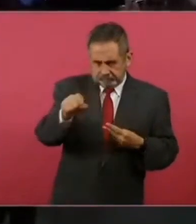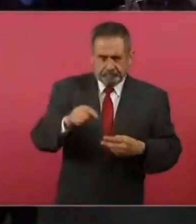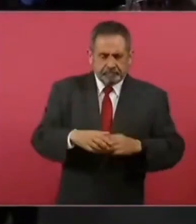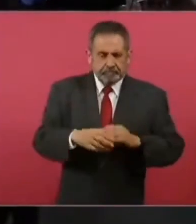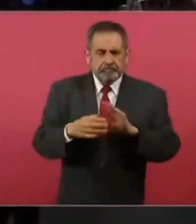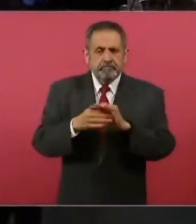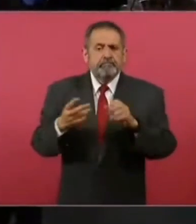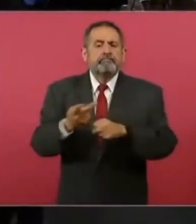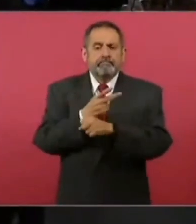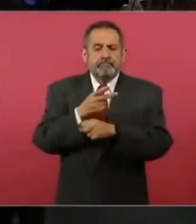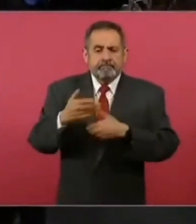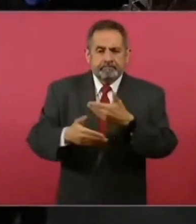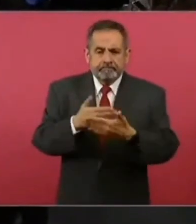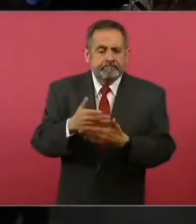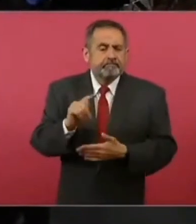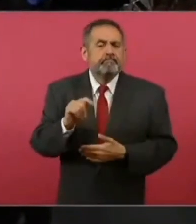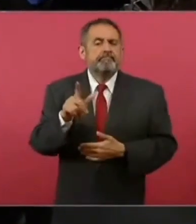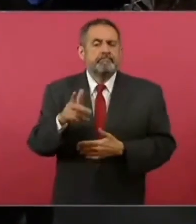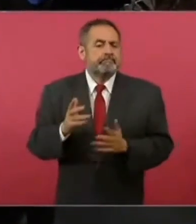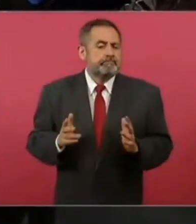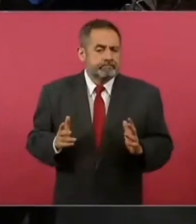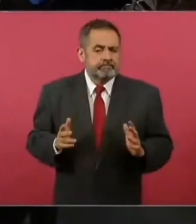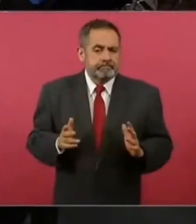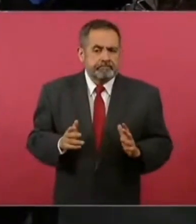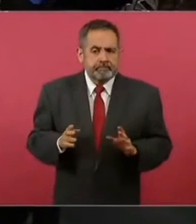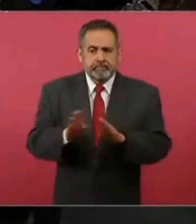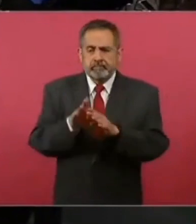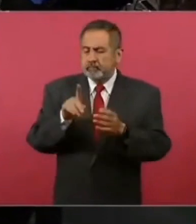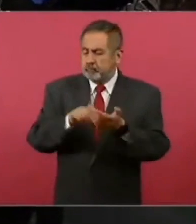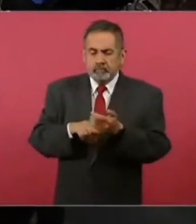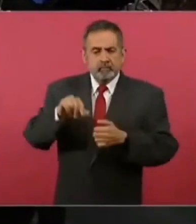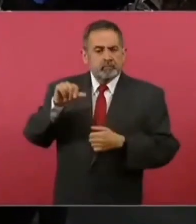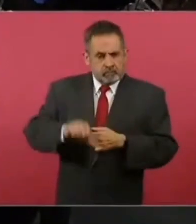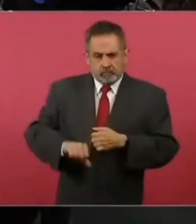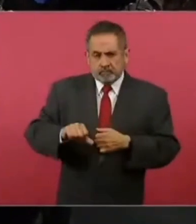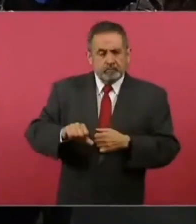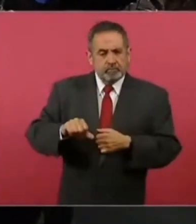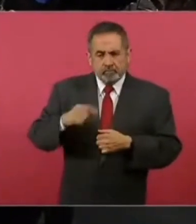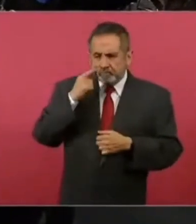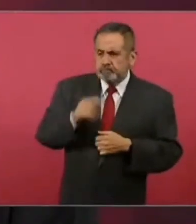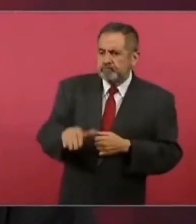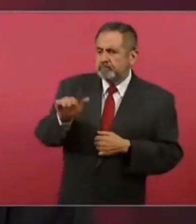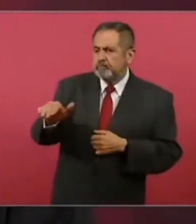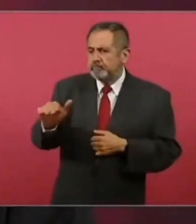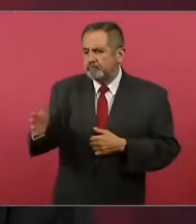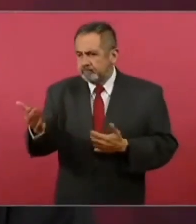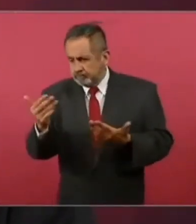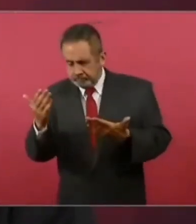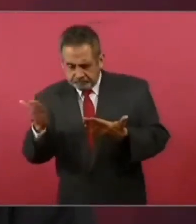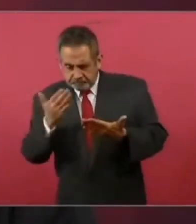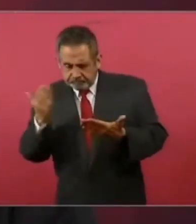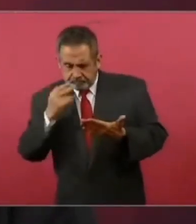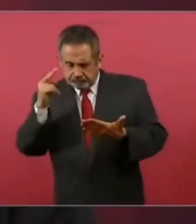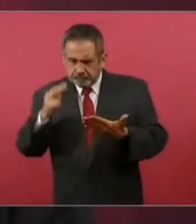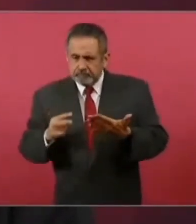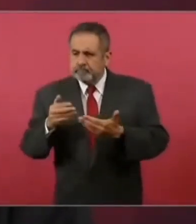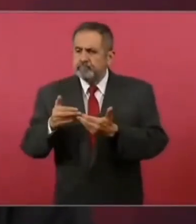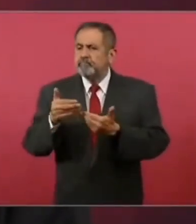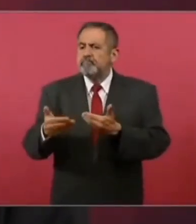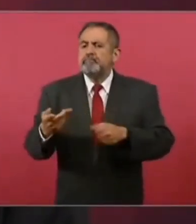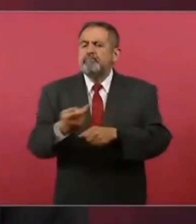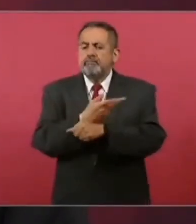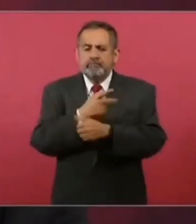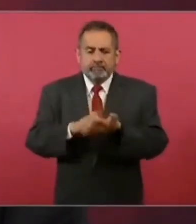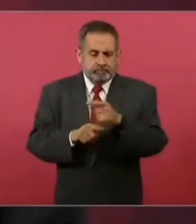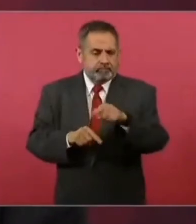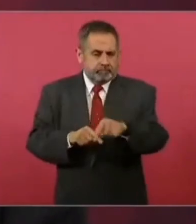de cómo vamos y desde hoy empieza a revisarse que avance se